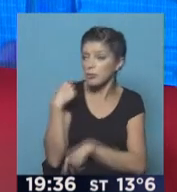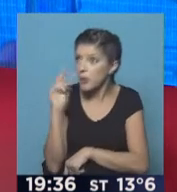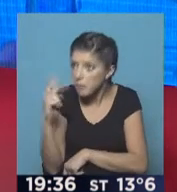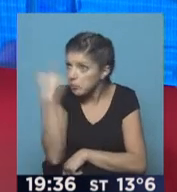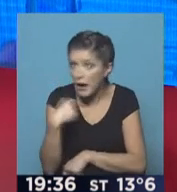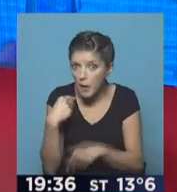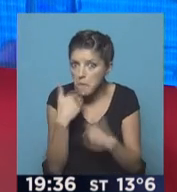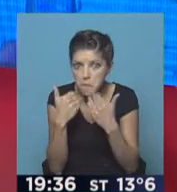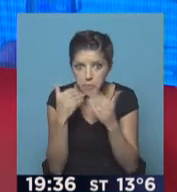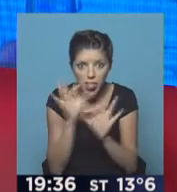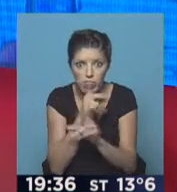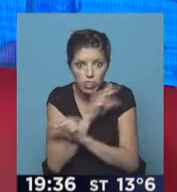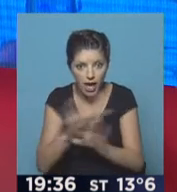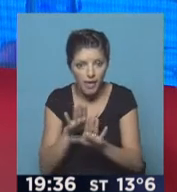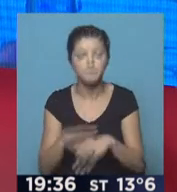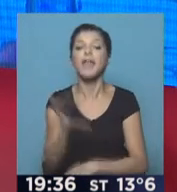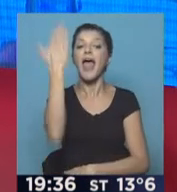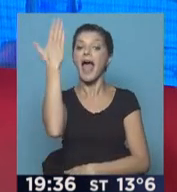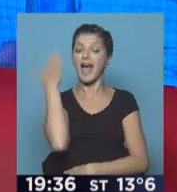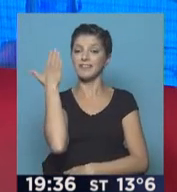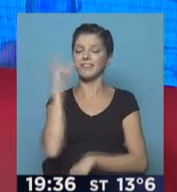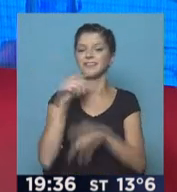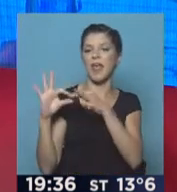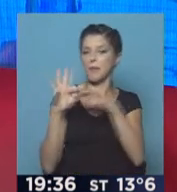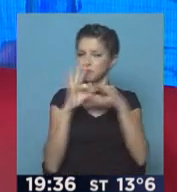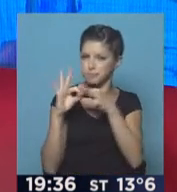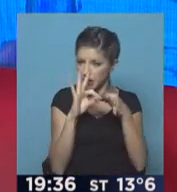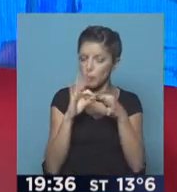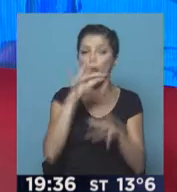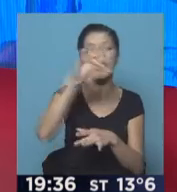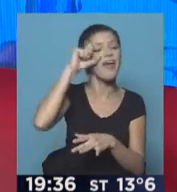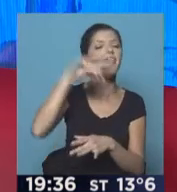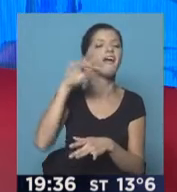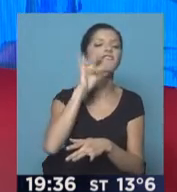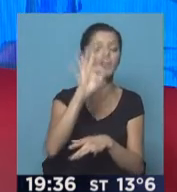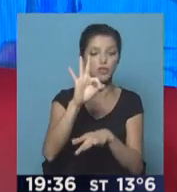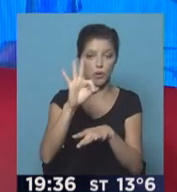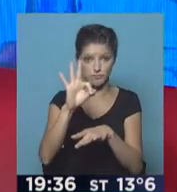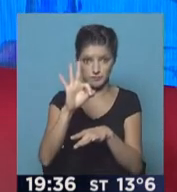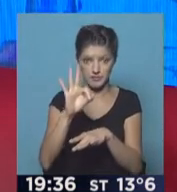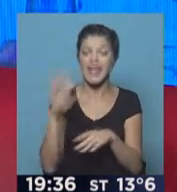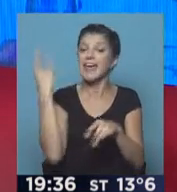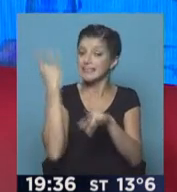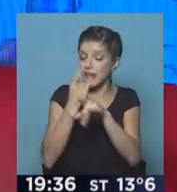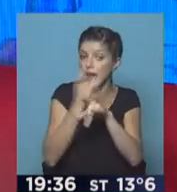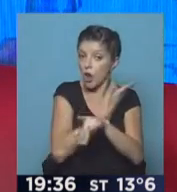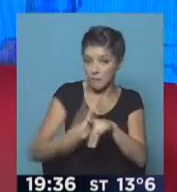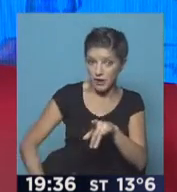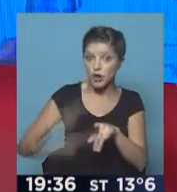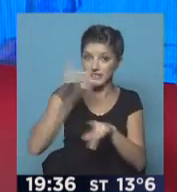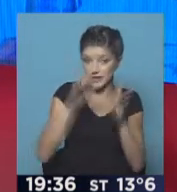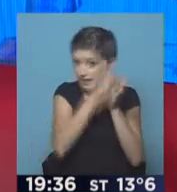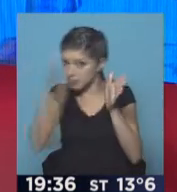cara. Fue la mano derecha del exministro de Planificación, Julio Devido, durante todo el kirchnerismo. Justamente